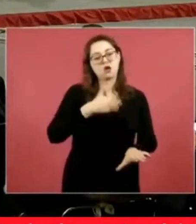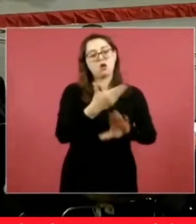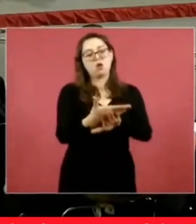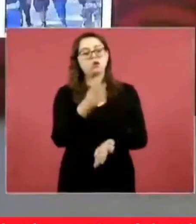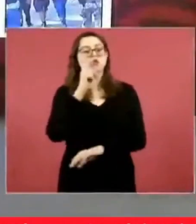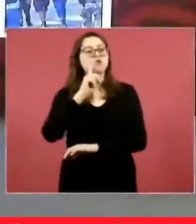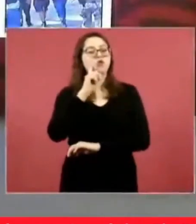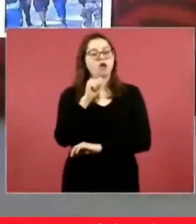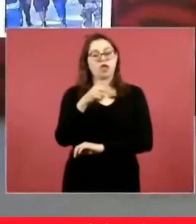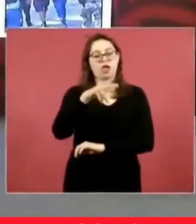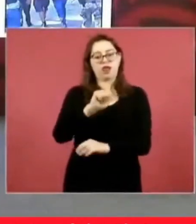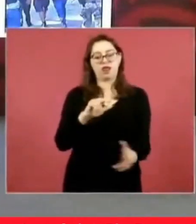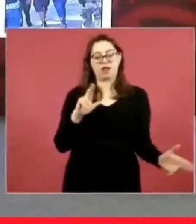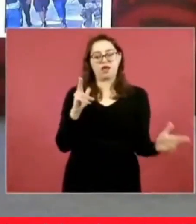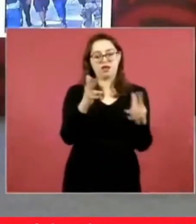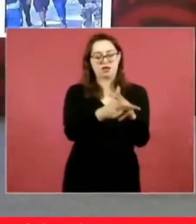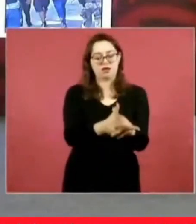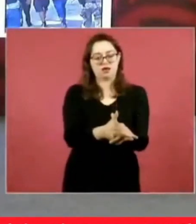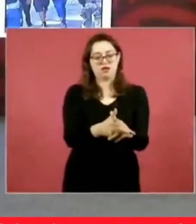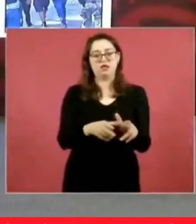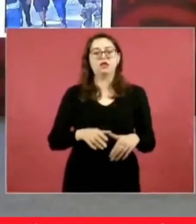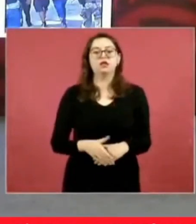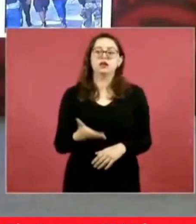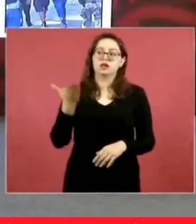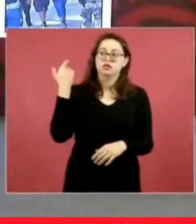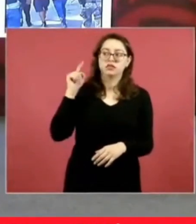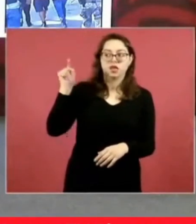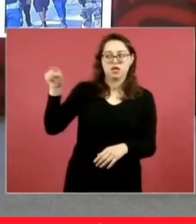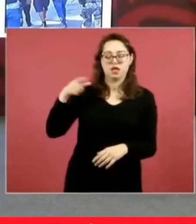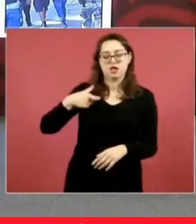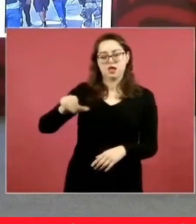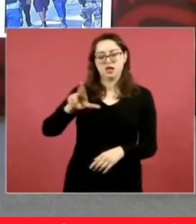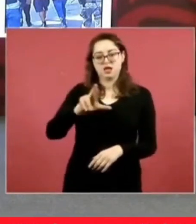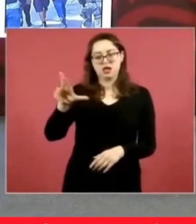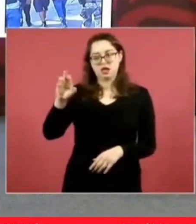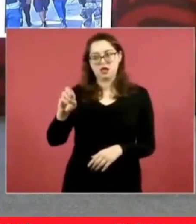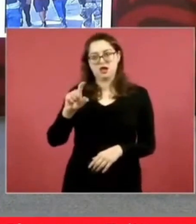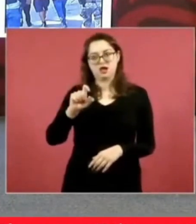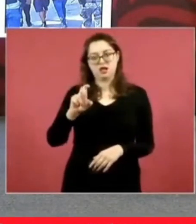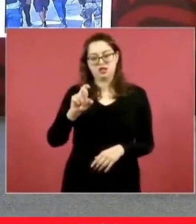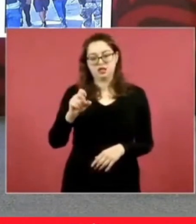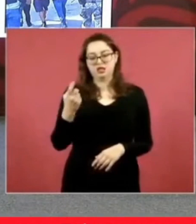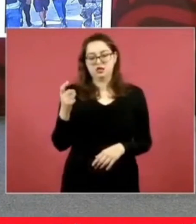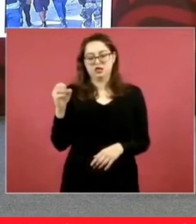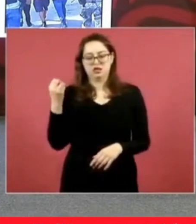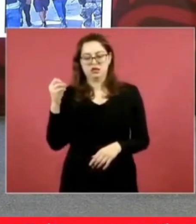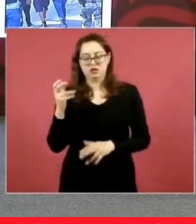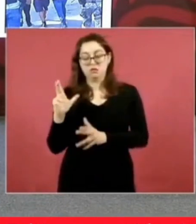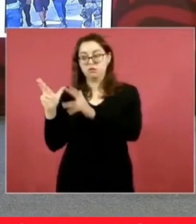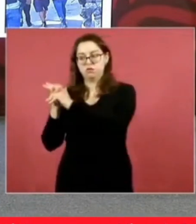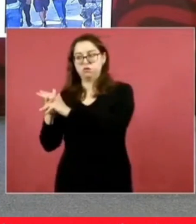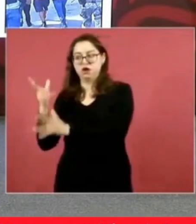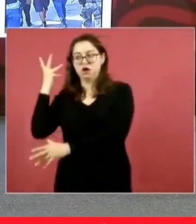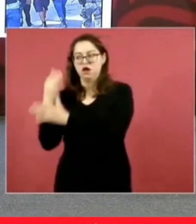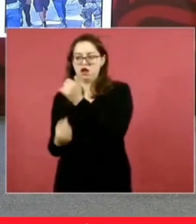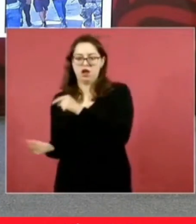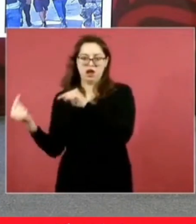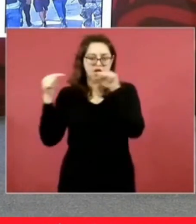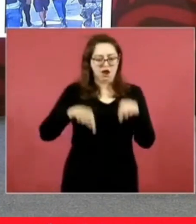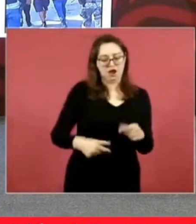Karen ocurrido en Puerto Morelos Quintana el pasado 31 de octubre por las